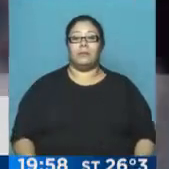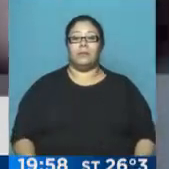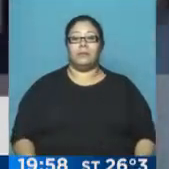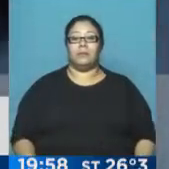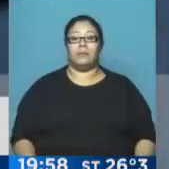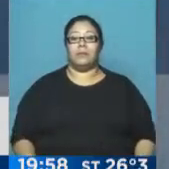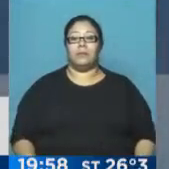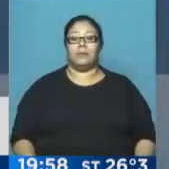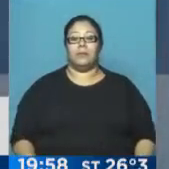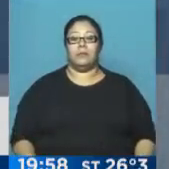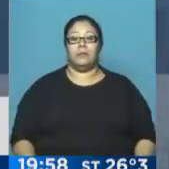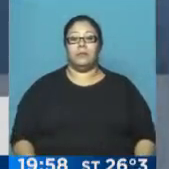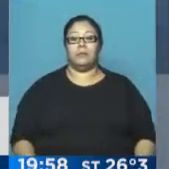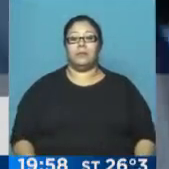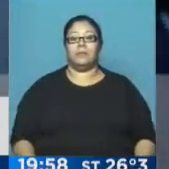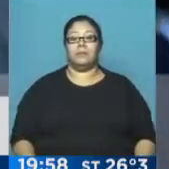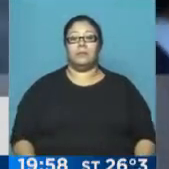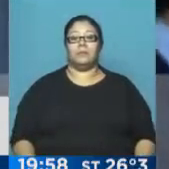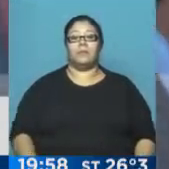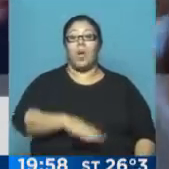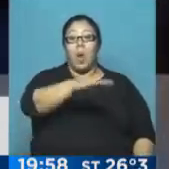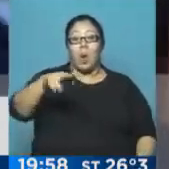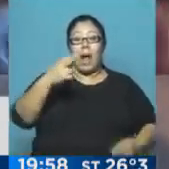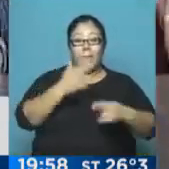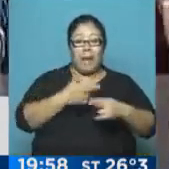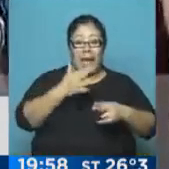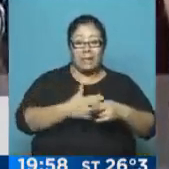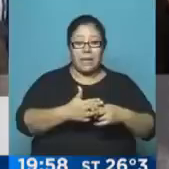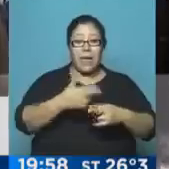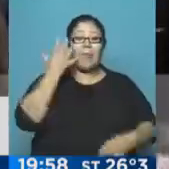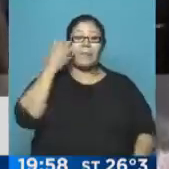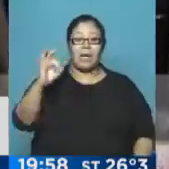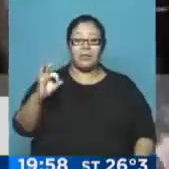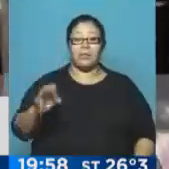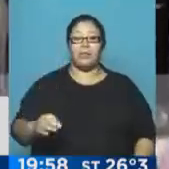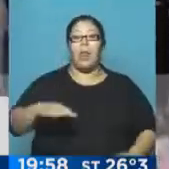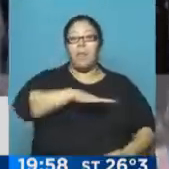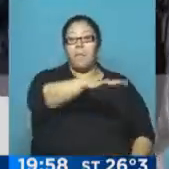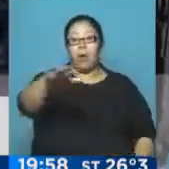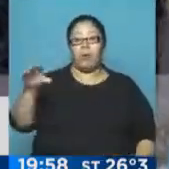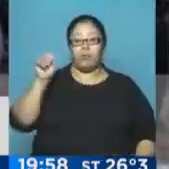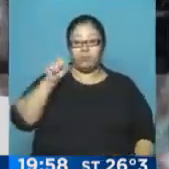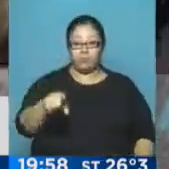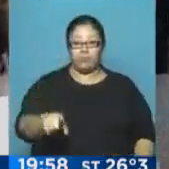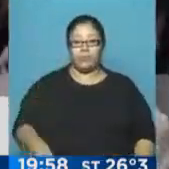Argentina. Ahí la vemos. Está aquí, en esta plaza, la plaza del pueblo. Por eso todos unidos